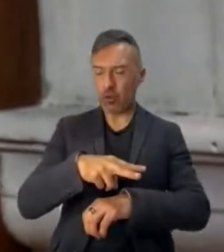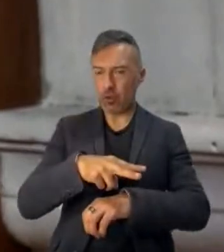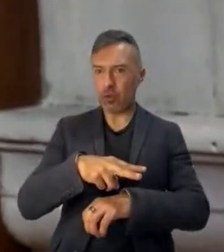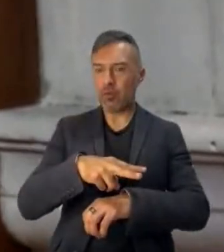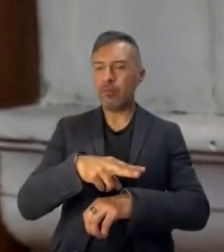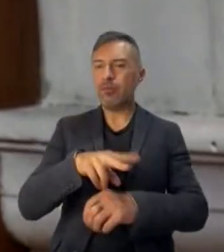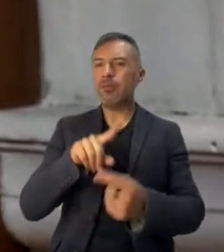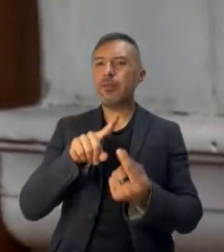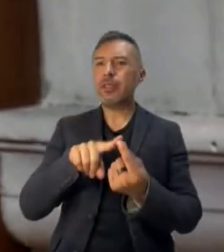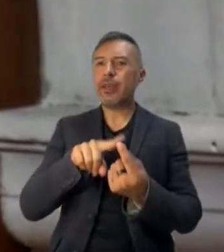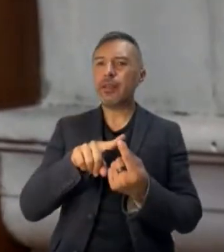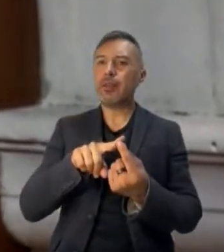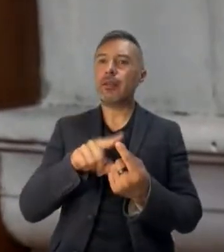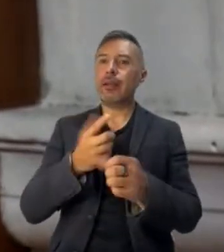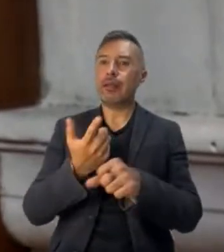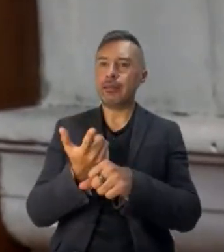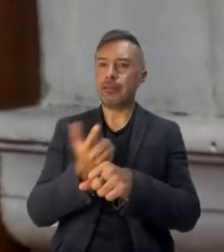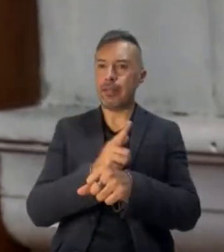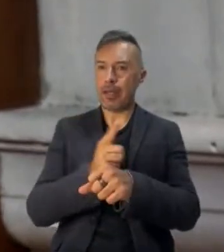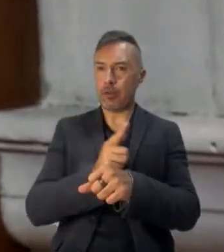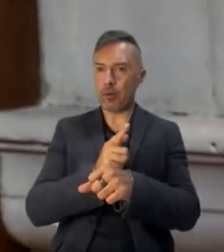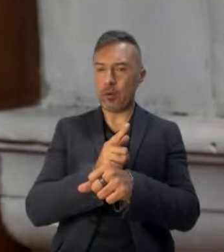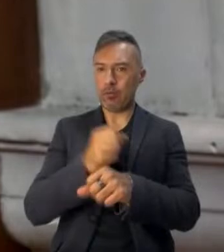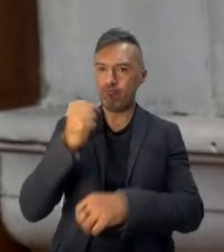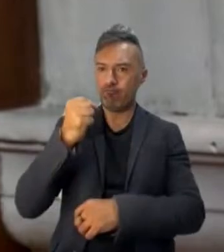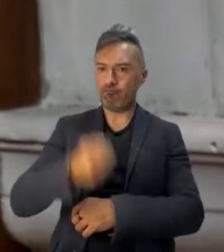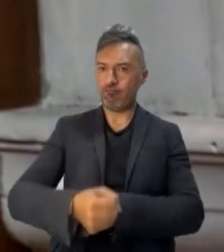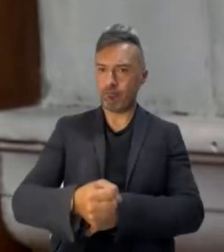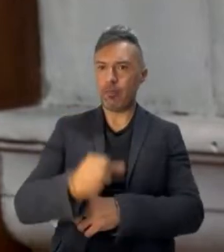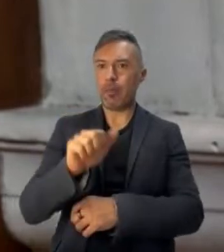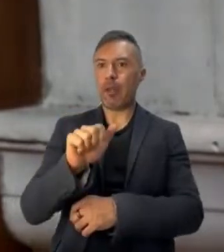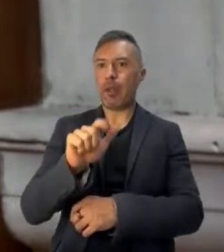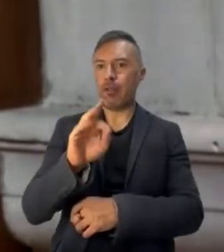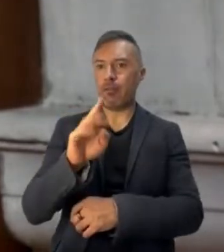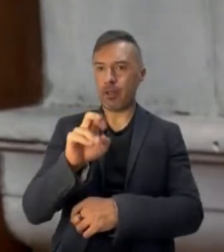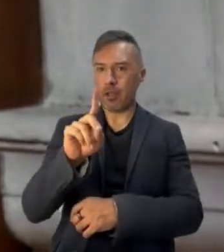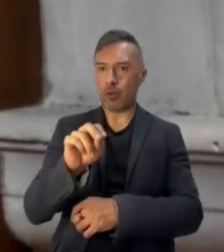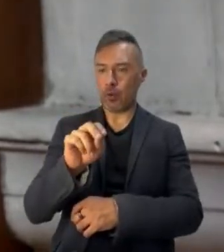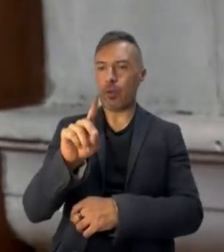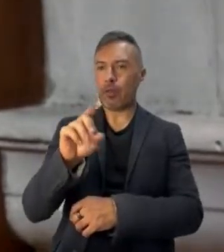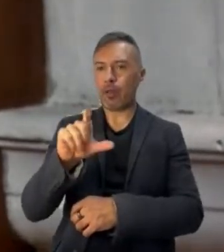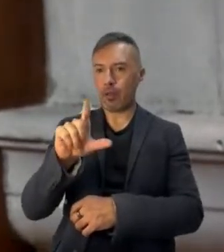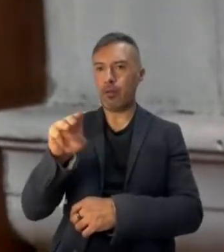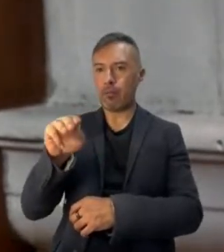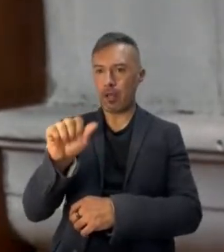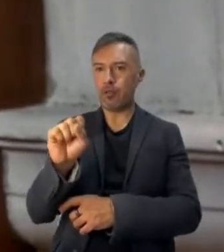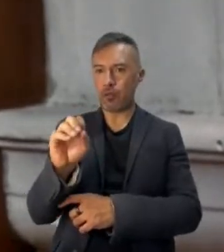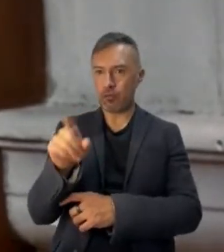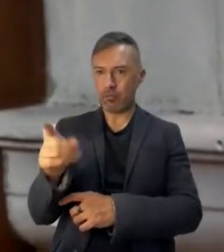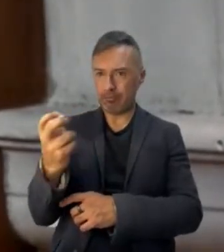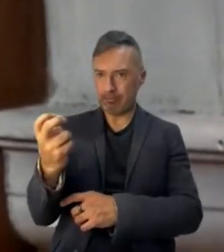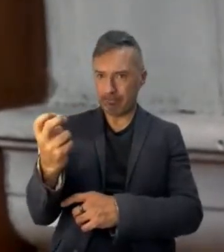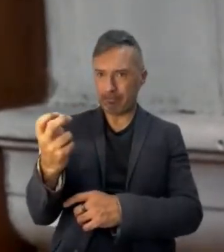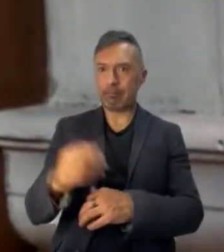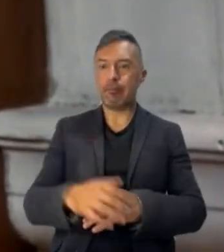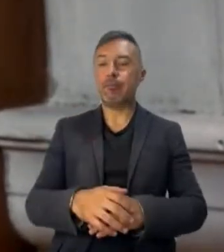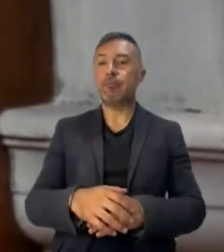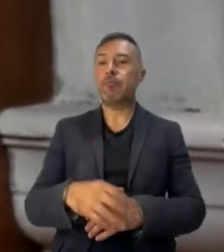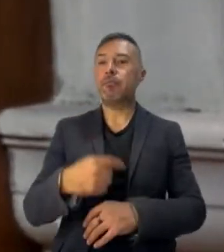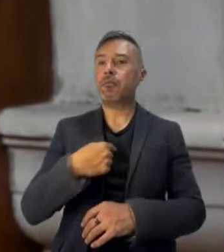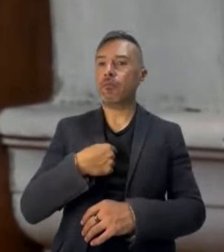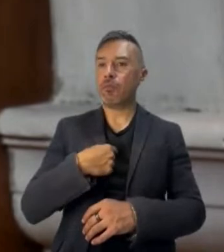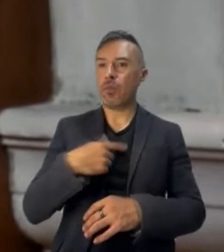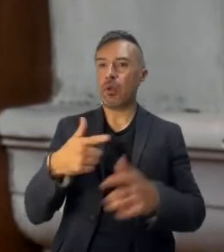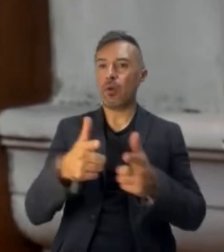licenciado Alfredo del Mazo, desde la perspectiva de la bancada naranja